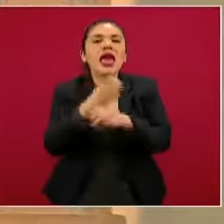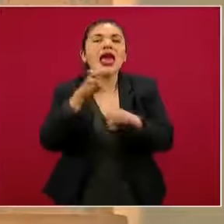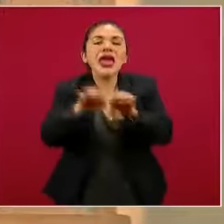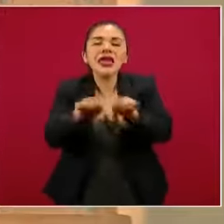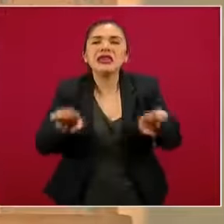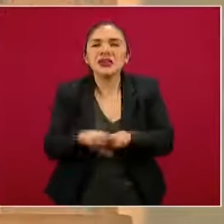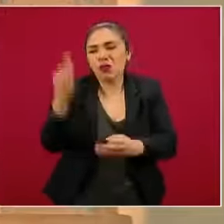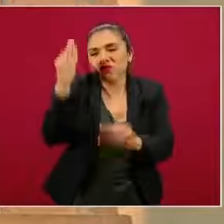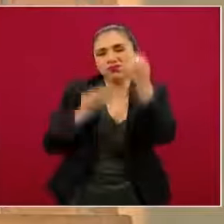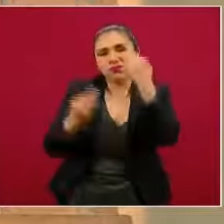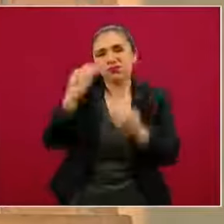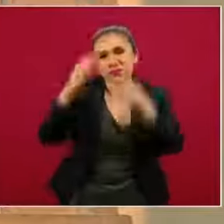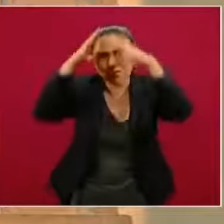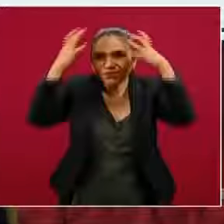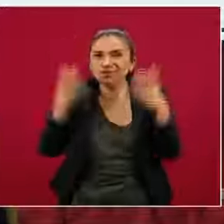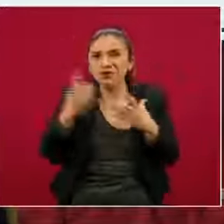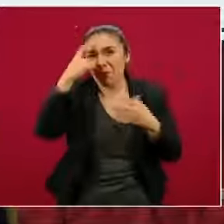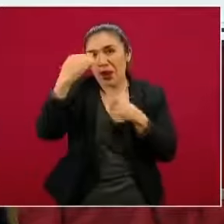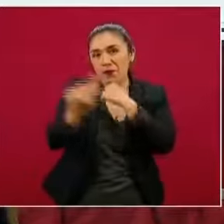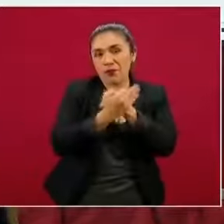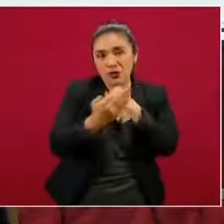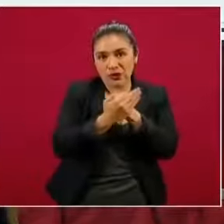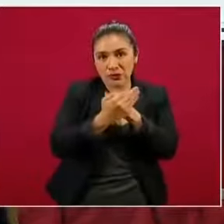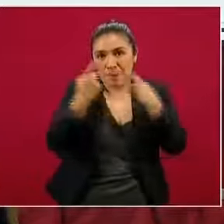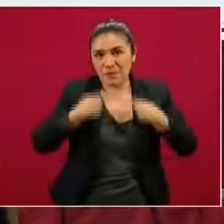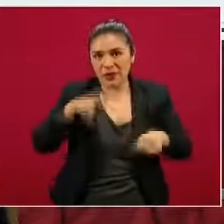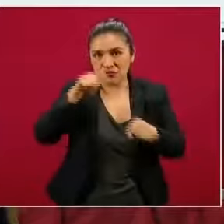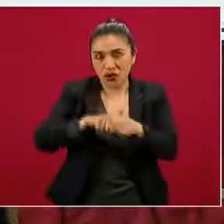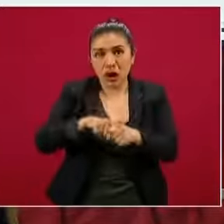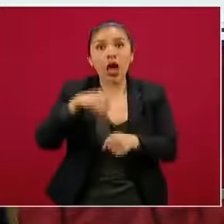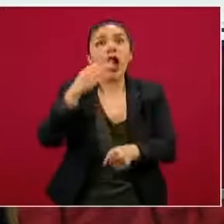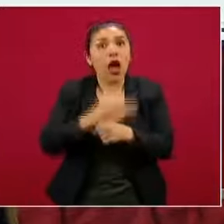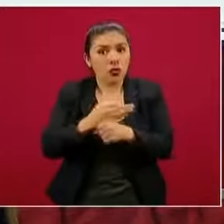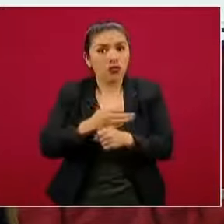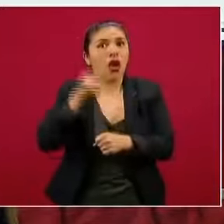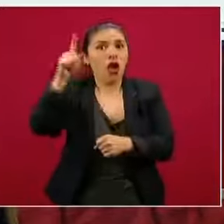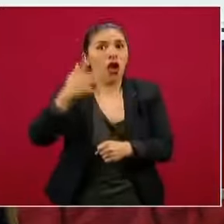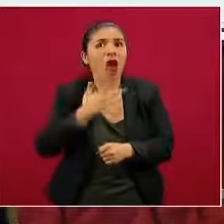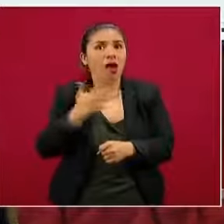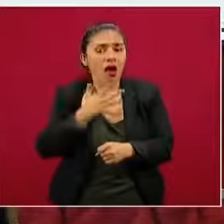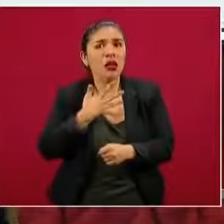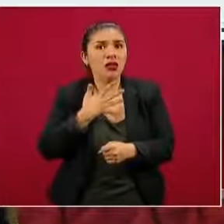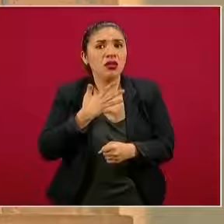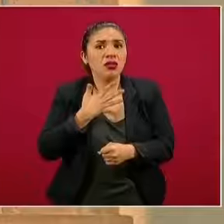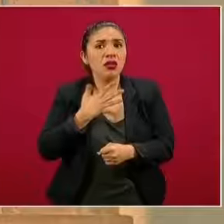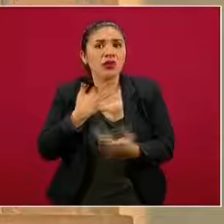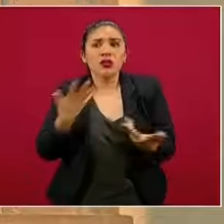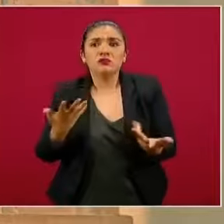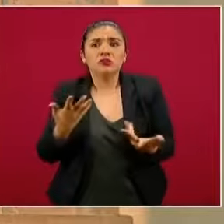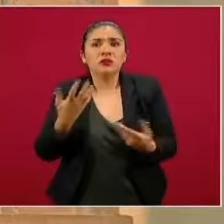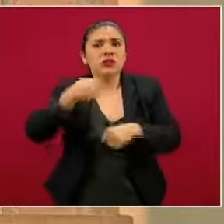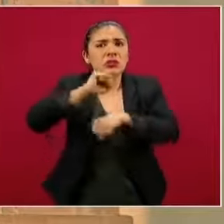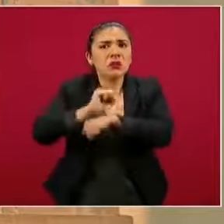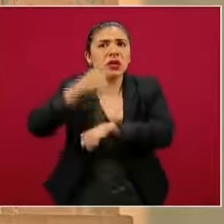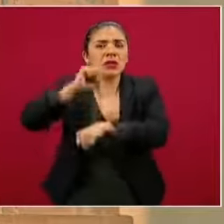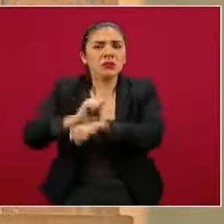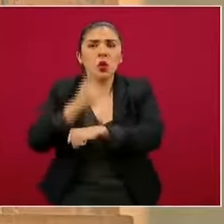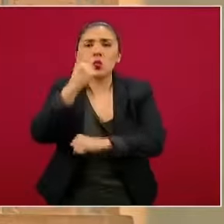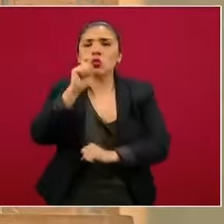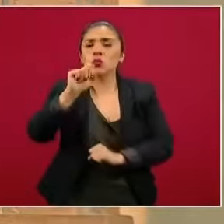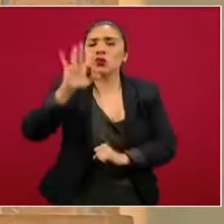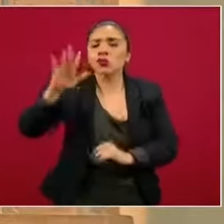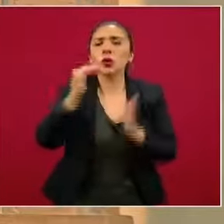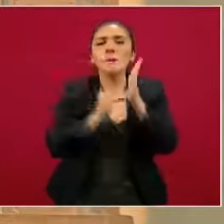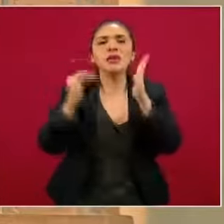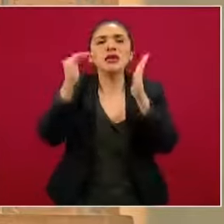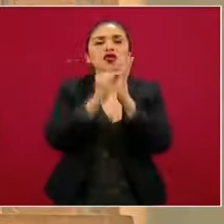protección personal. Hoy estamos con una suficiencia en Chihuahua por varias semanas. Han sido 1.5